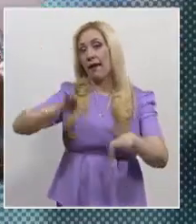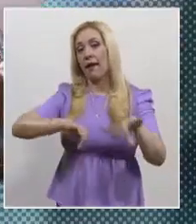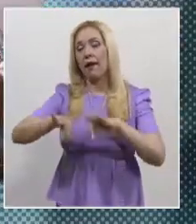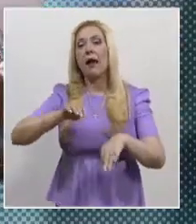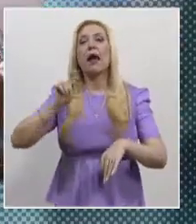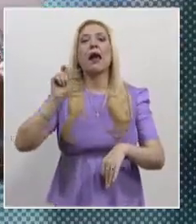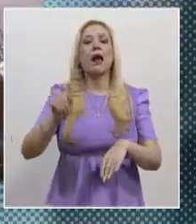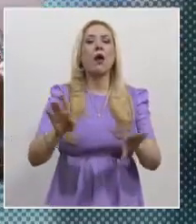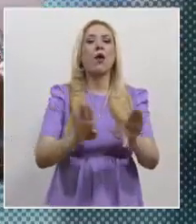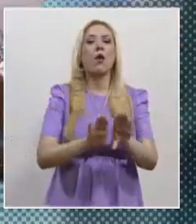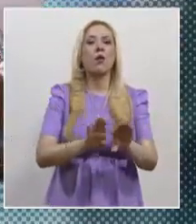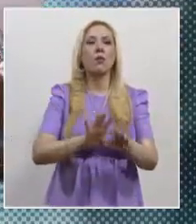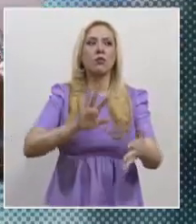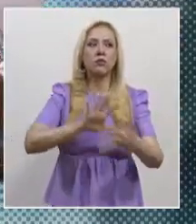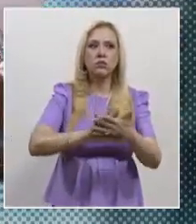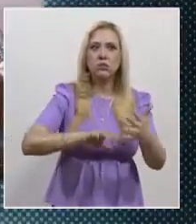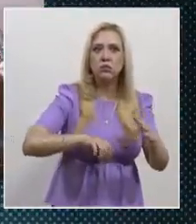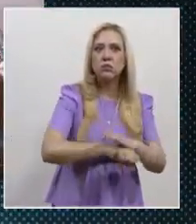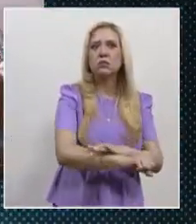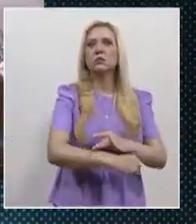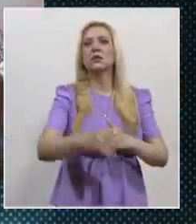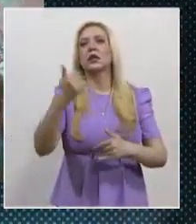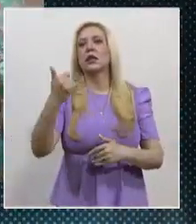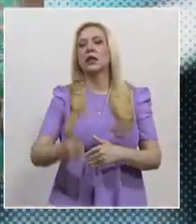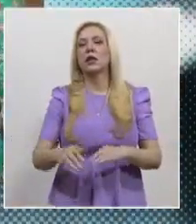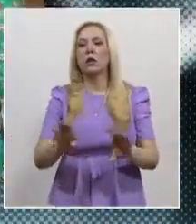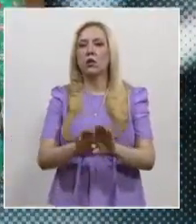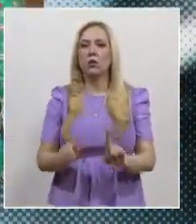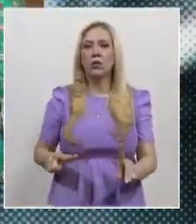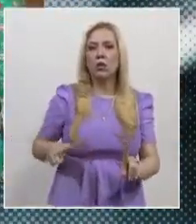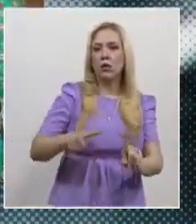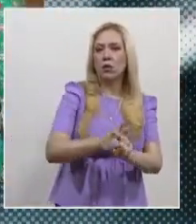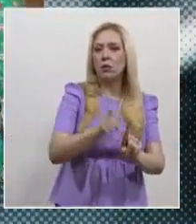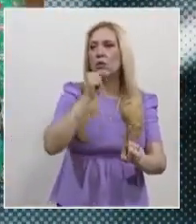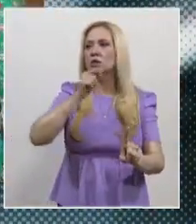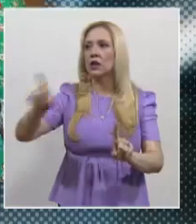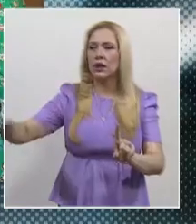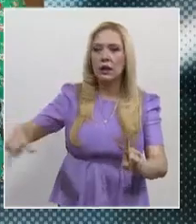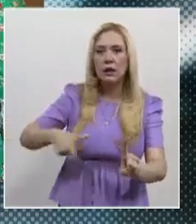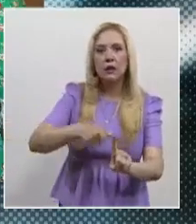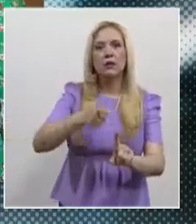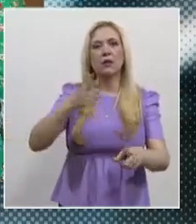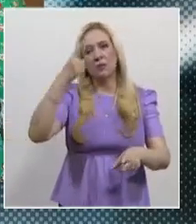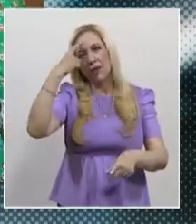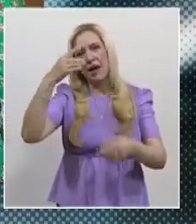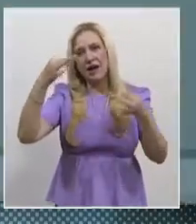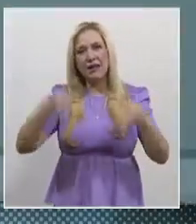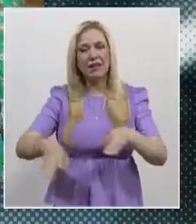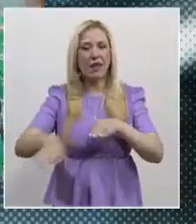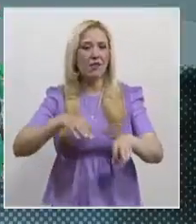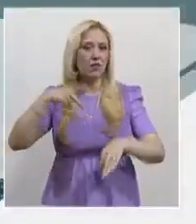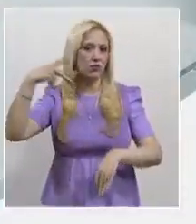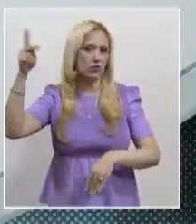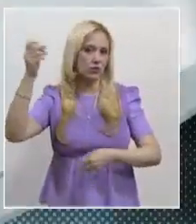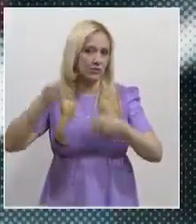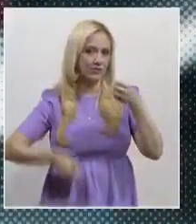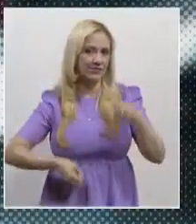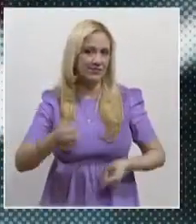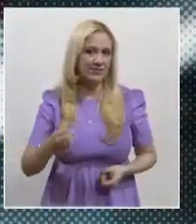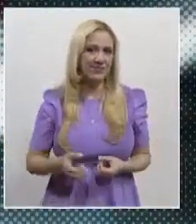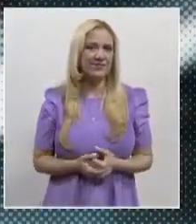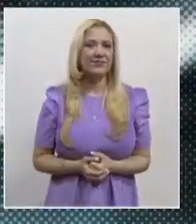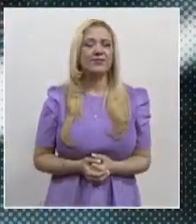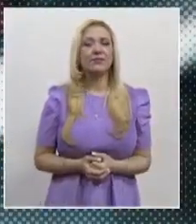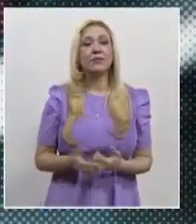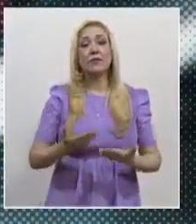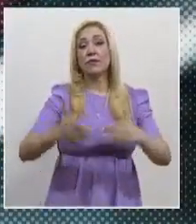sobre ejecución de penas y medidas de seguridad para eficientar la administración de la justicia. En